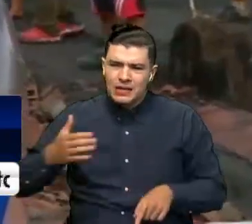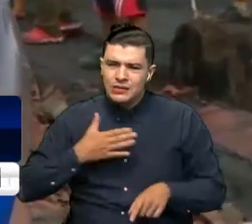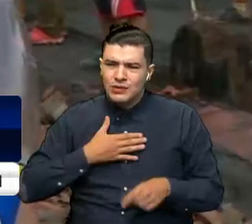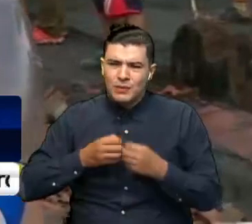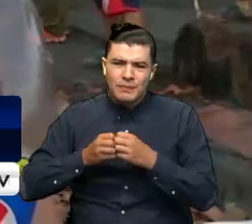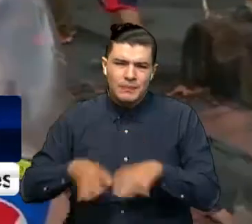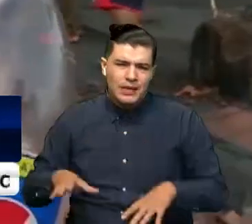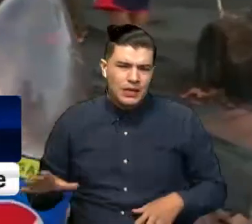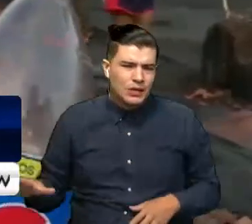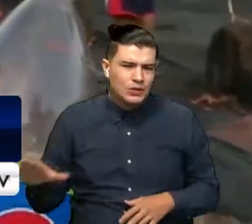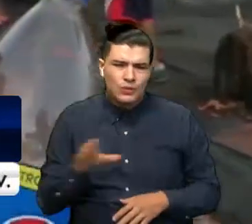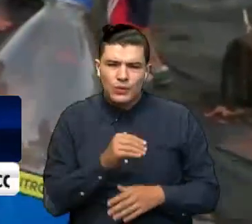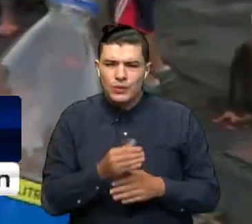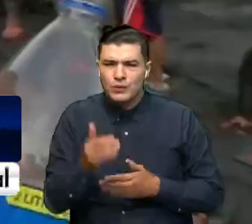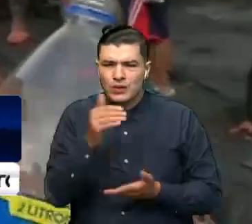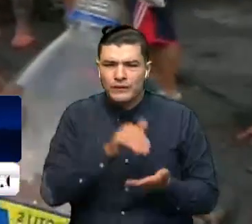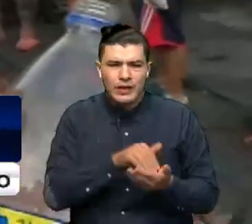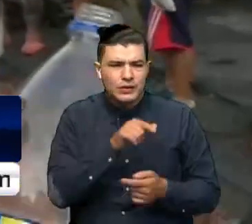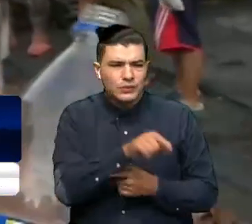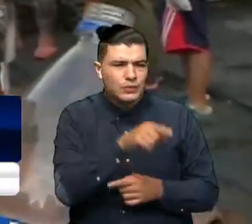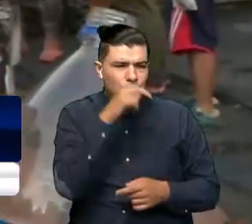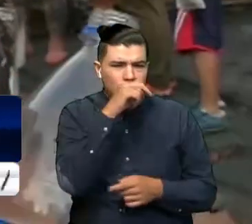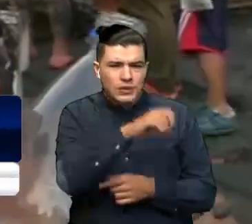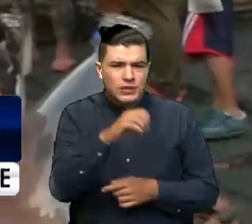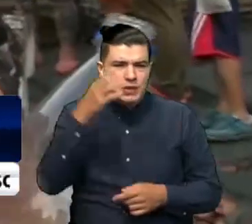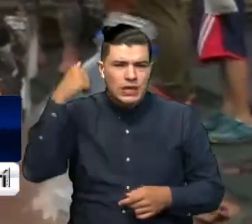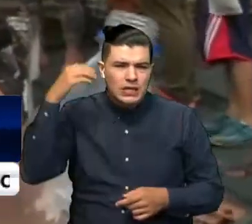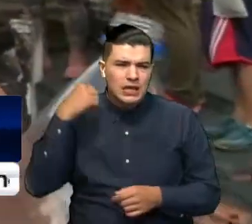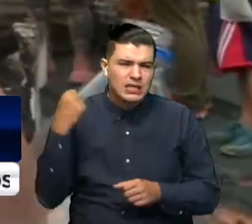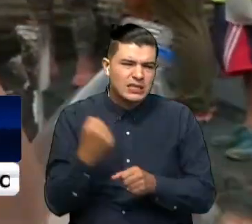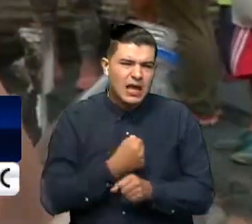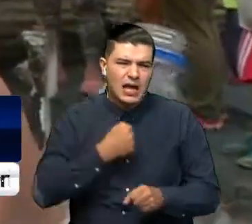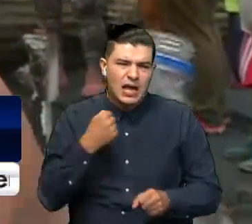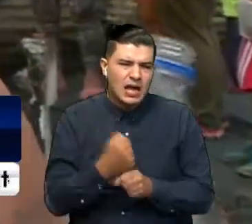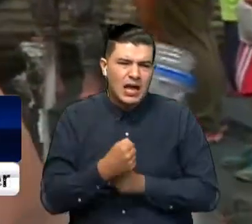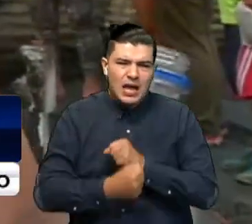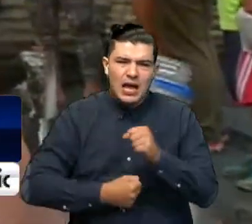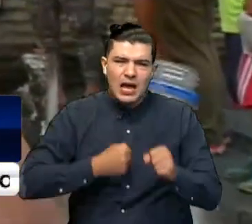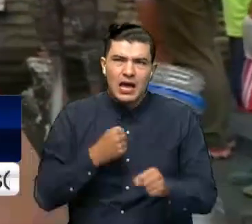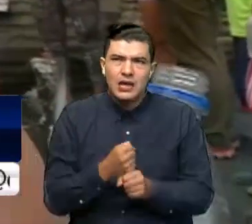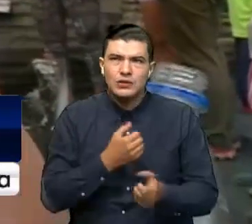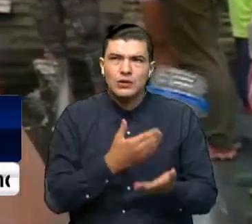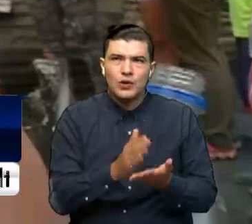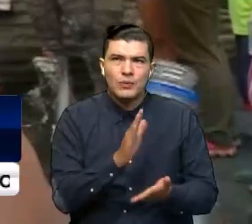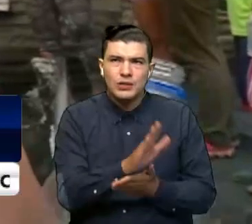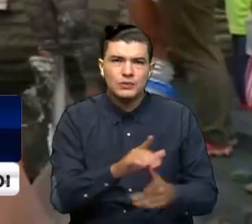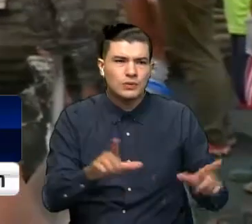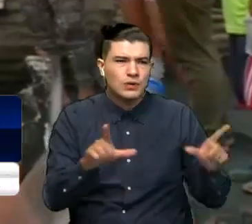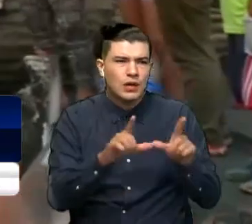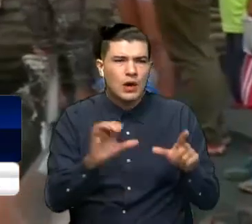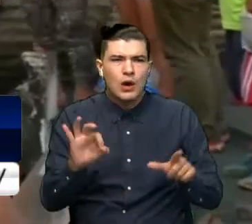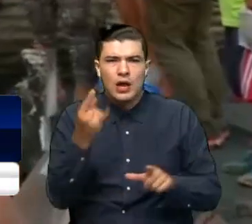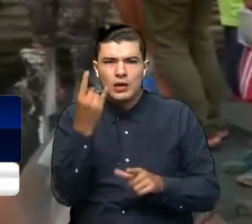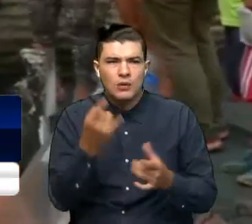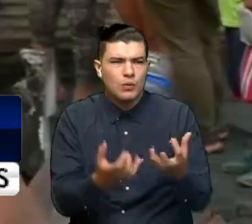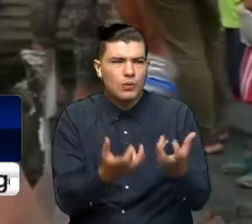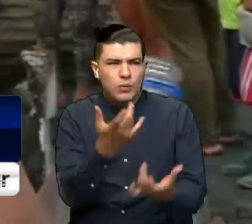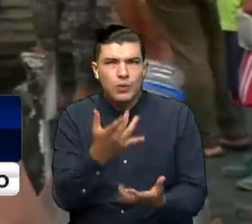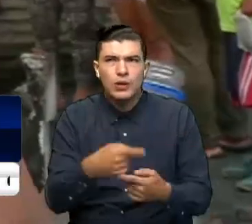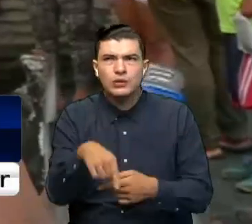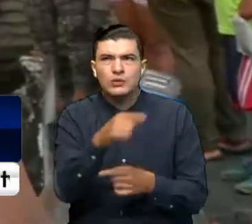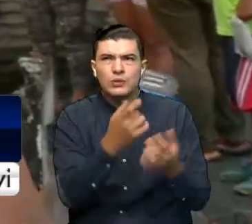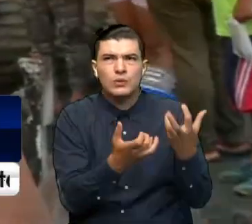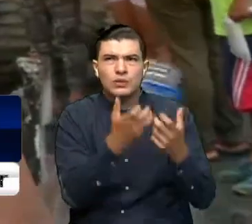verdad. Los niños, todo lo que hemos trabajado durante años para comprar un televisorcito, una cocina, mientras cocina quedaron